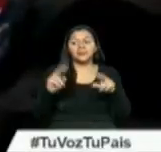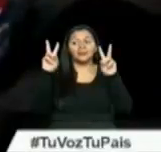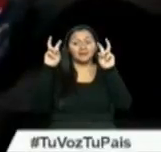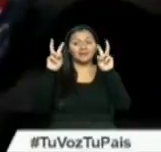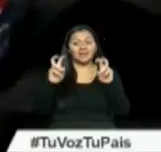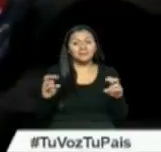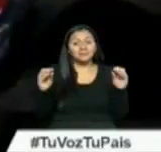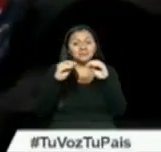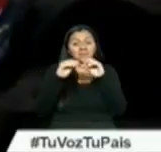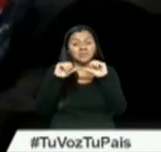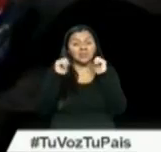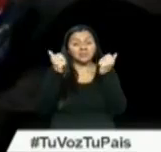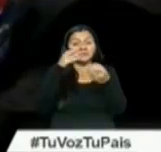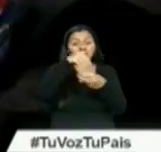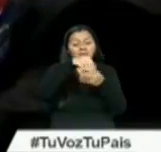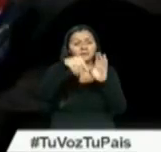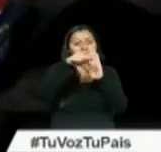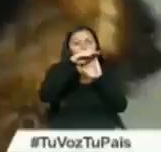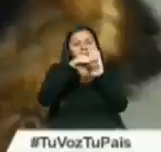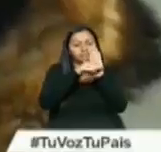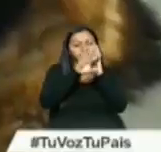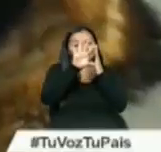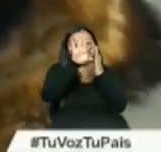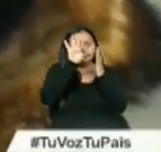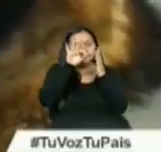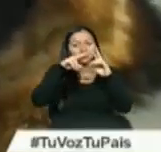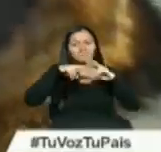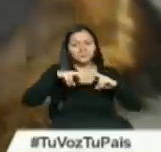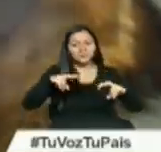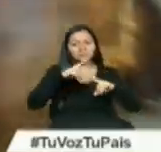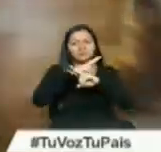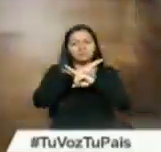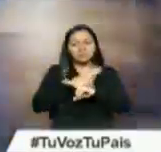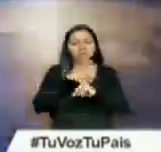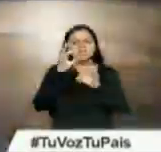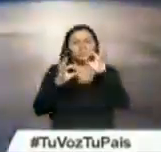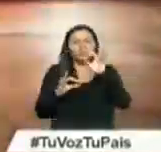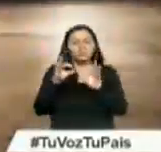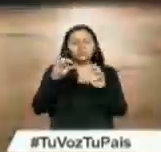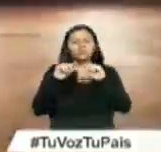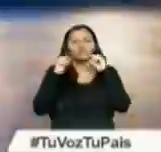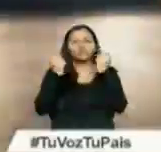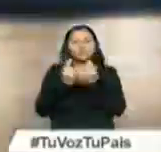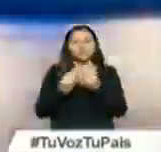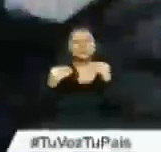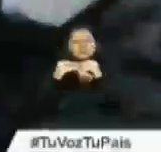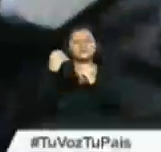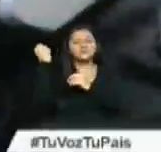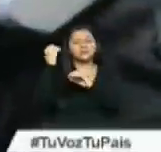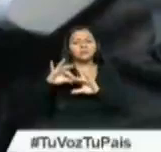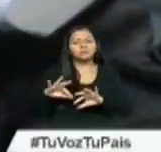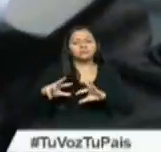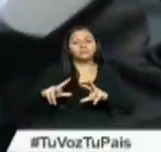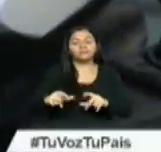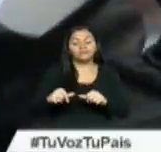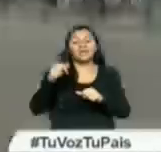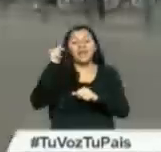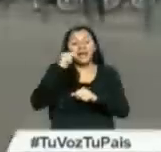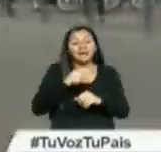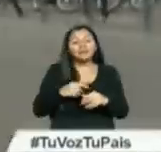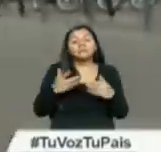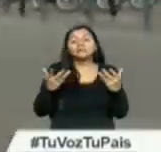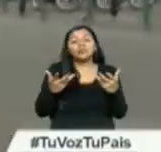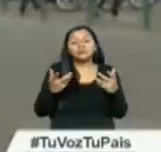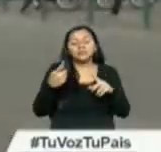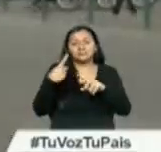en la asamblea son la detección, investigación, prevención y enjuiciamiento de grupos de delincuencia organizada que operan en